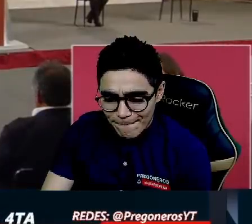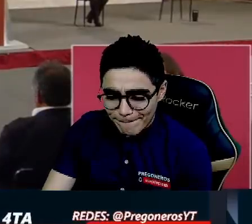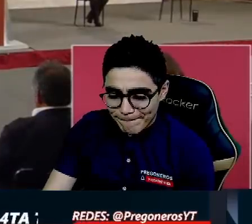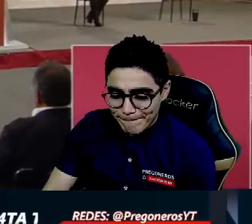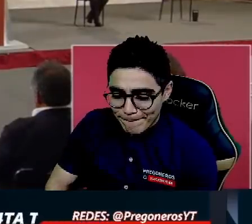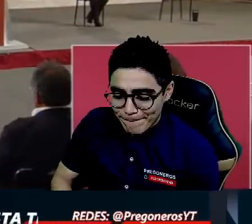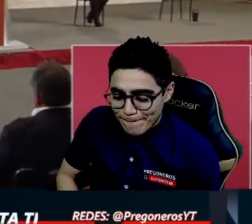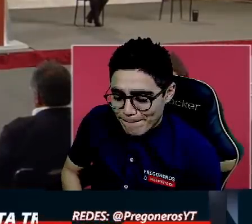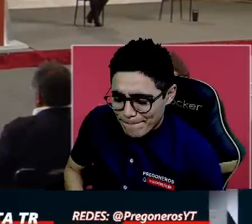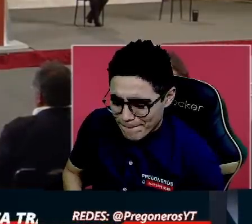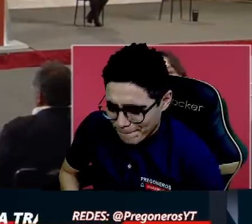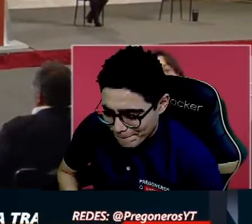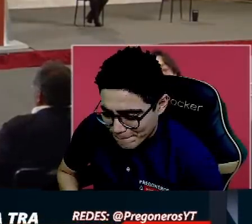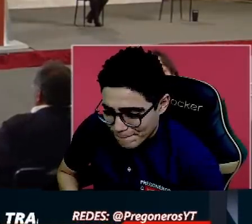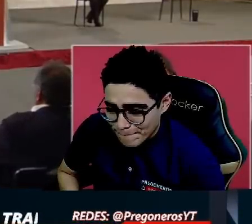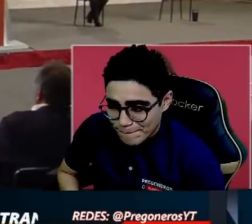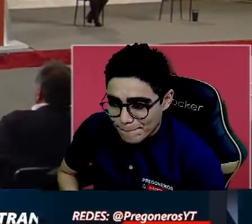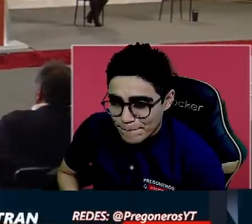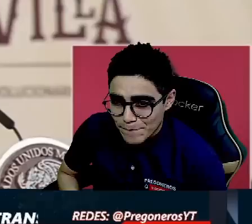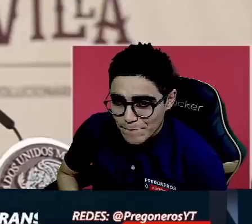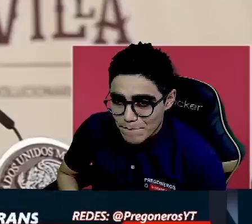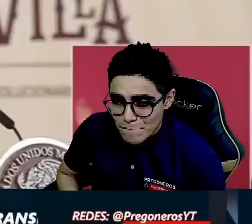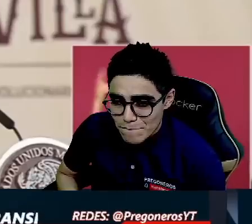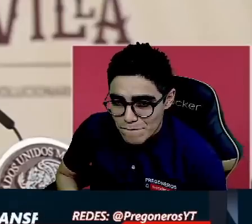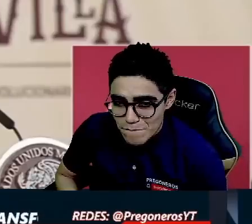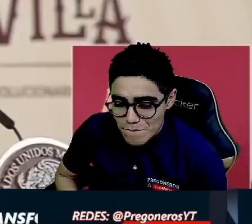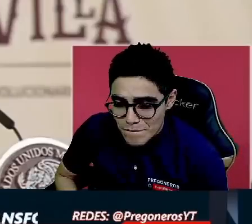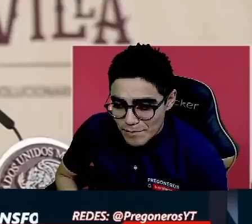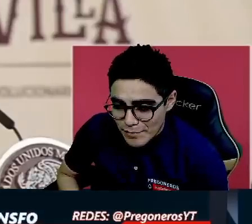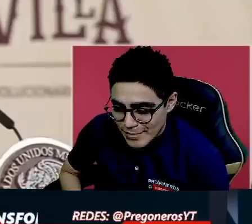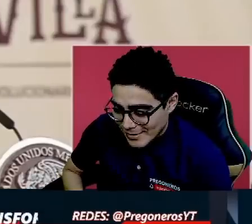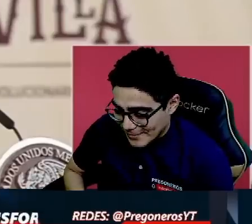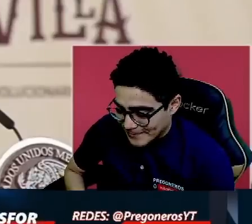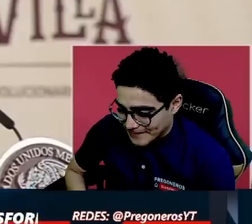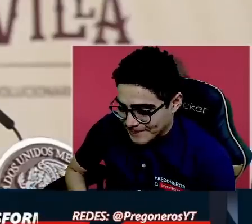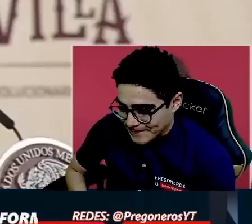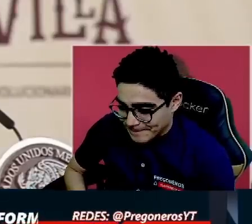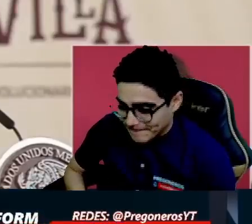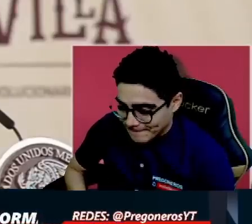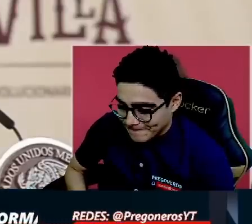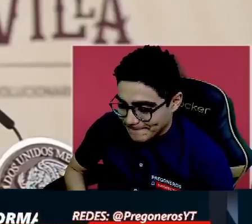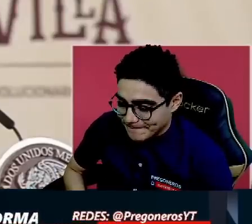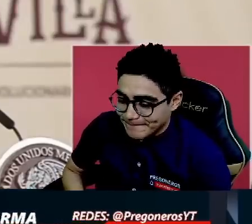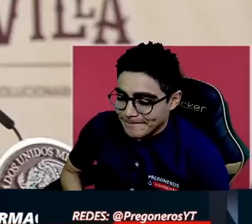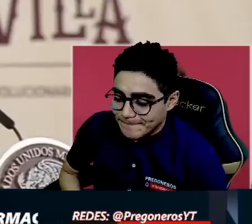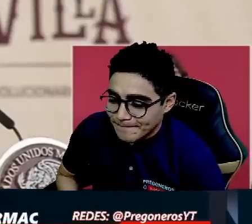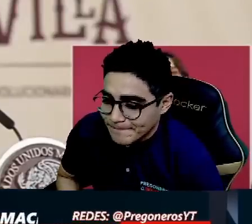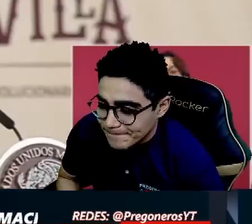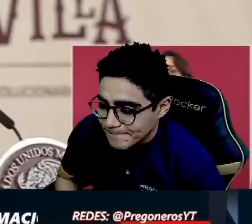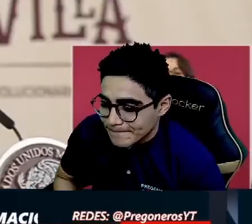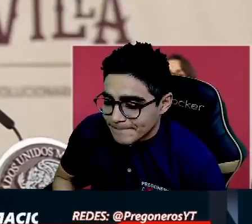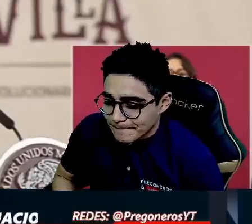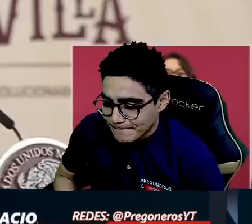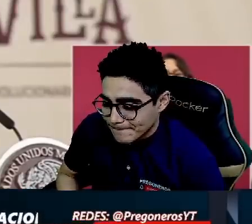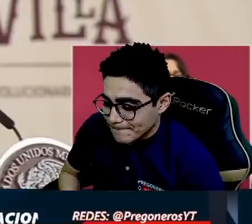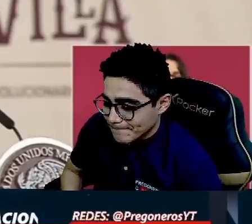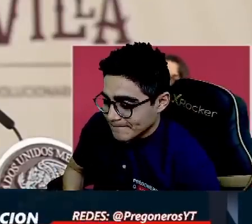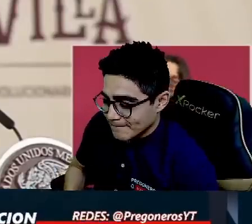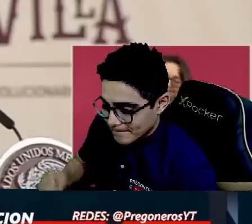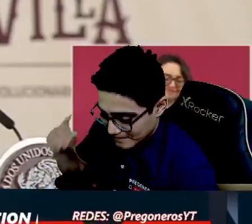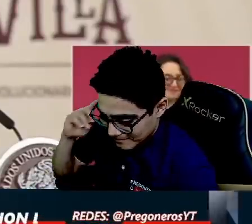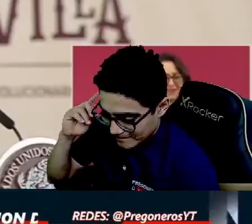que desaparece el conacyt eso es falso esta es la mentira por el contrario el conacyt se fortalece